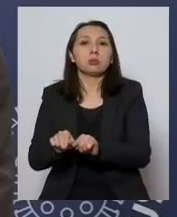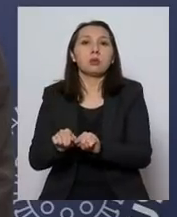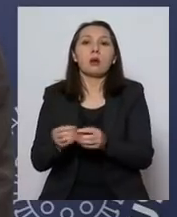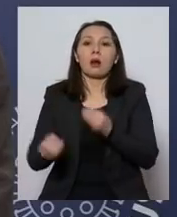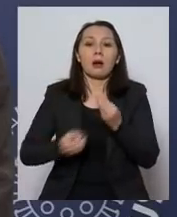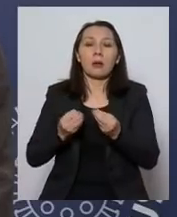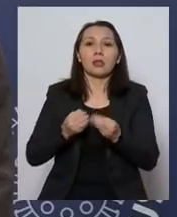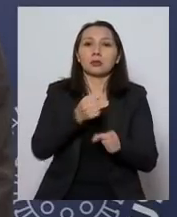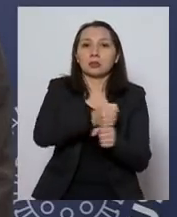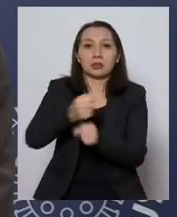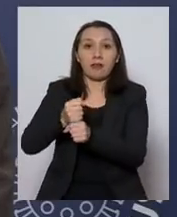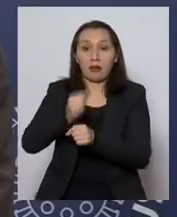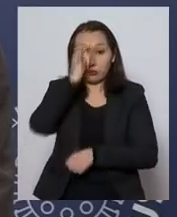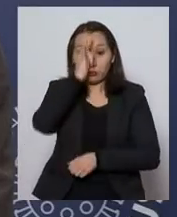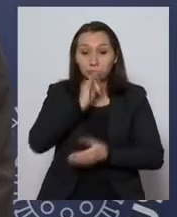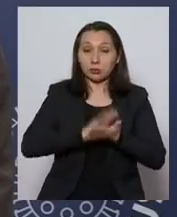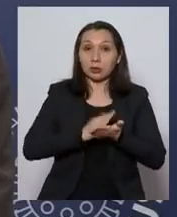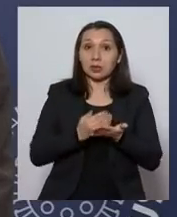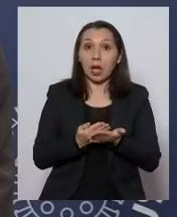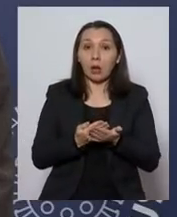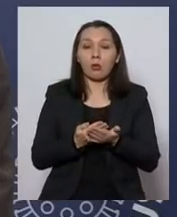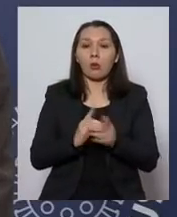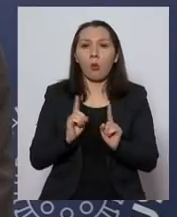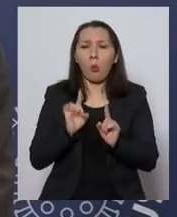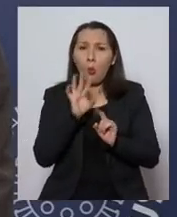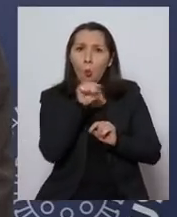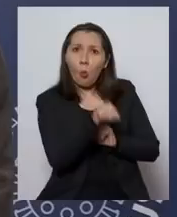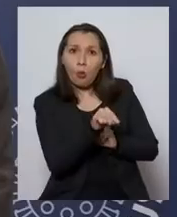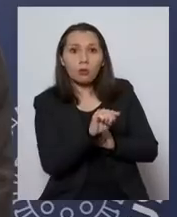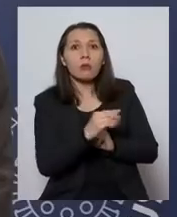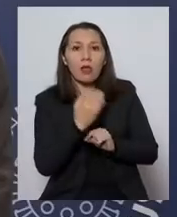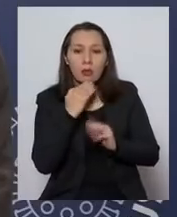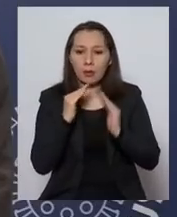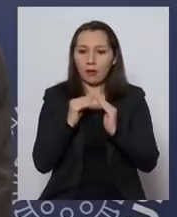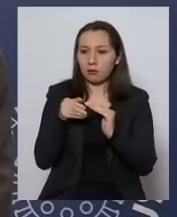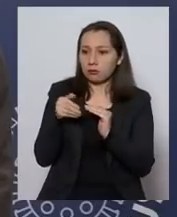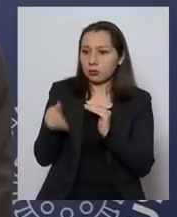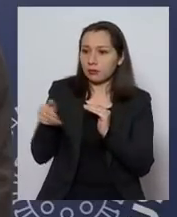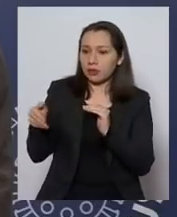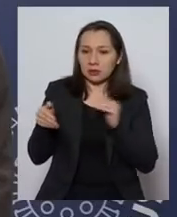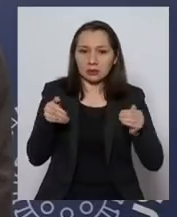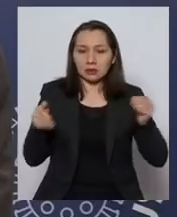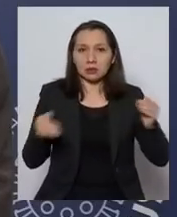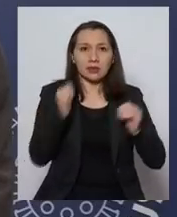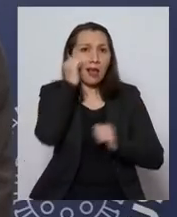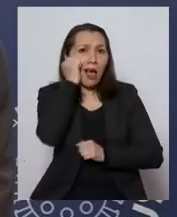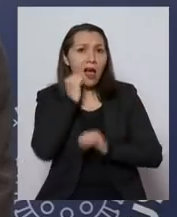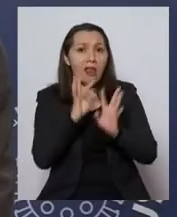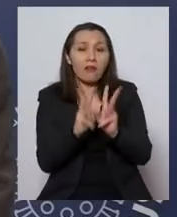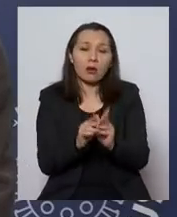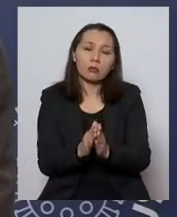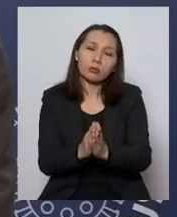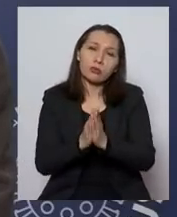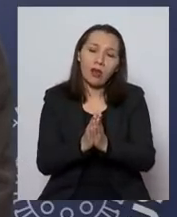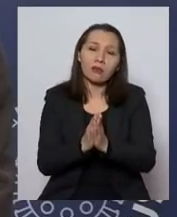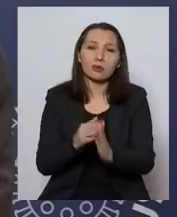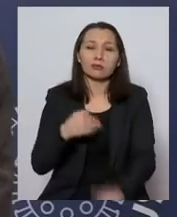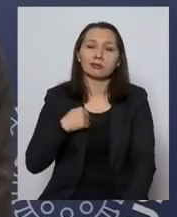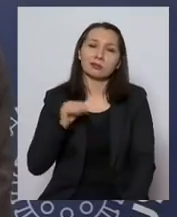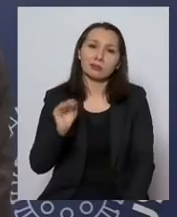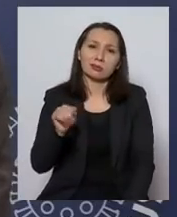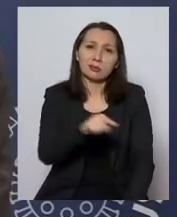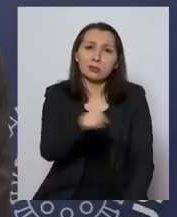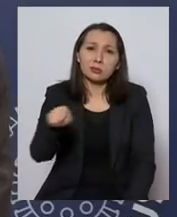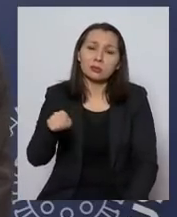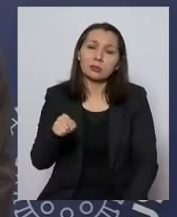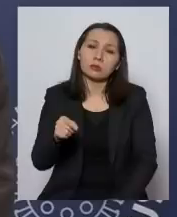está ocurriendo, a los trabajadores de la salud, que sino que va a afectar a nuestros vecinos, a nuestros seres queridos. Por favor, un llamado a